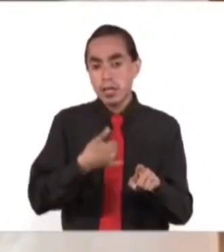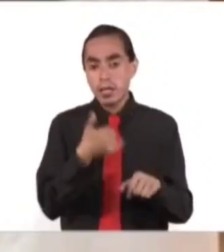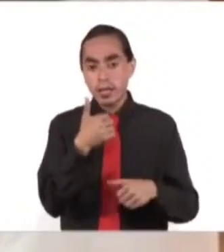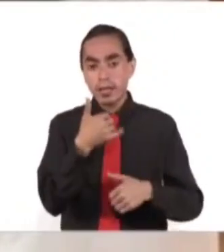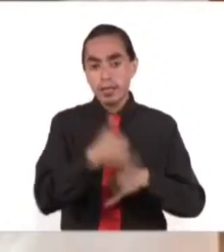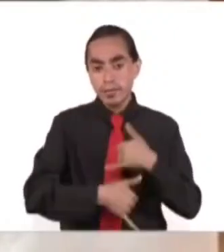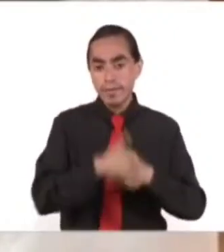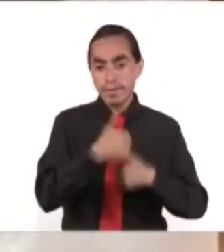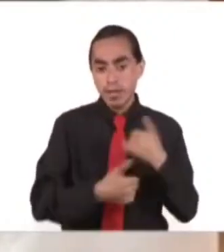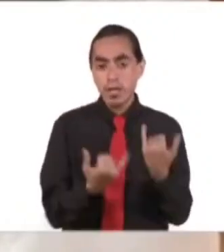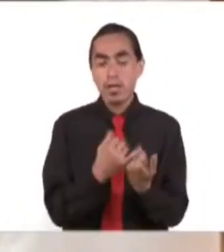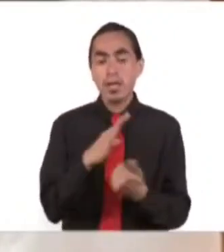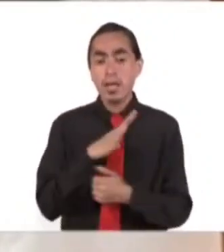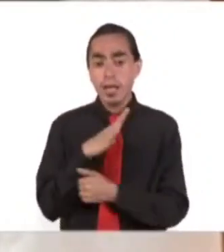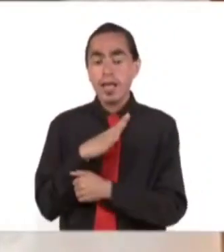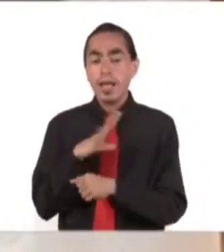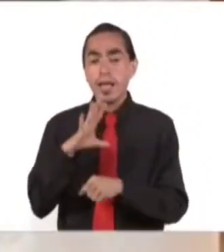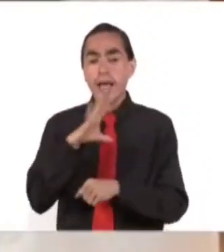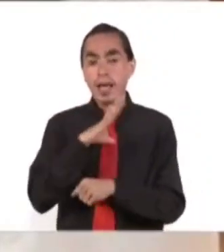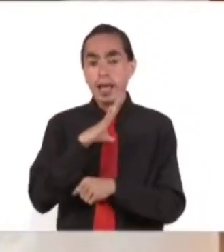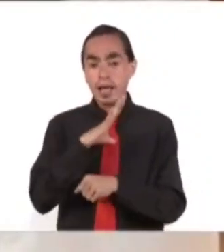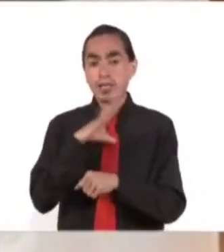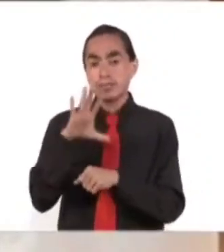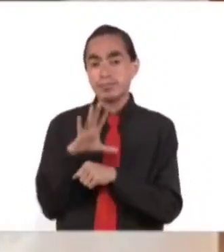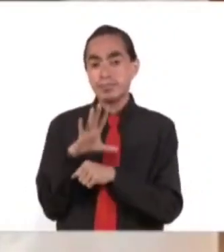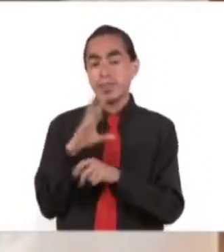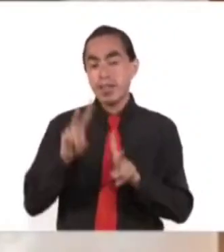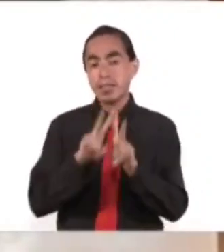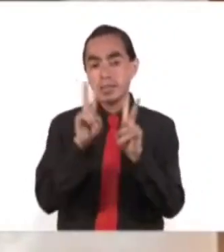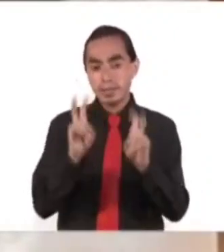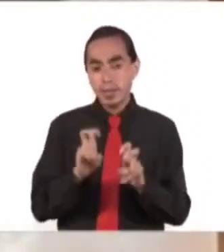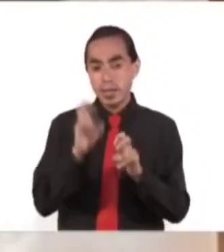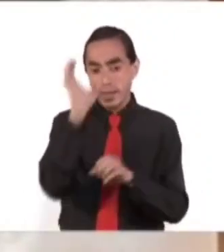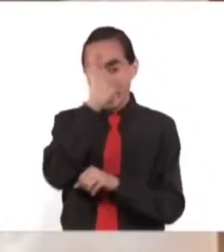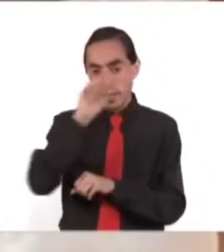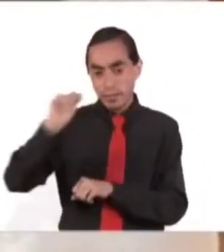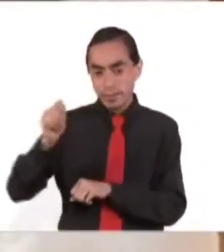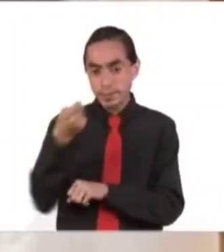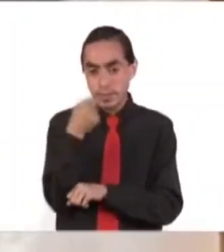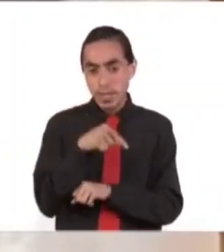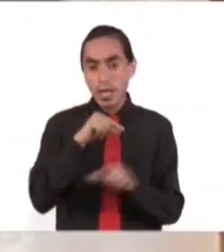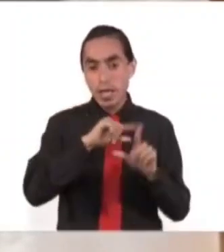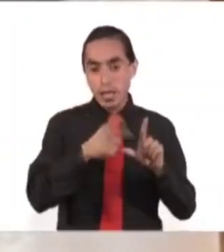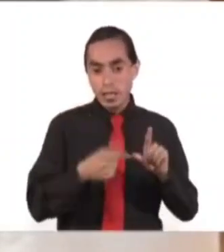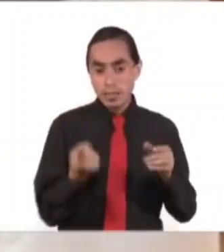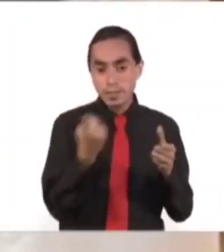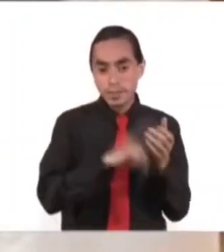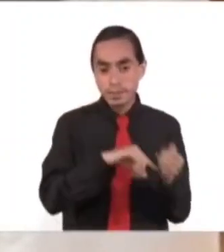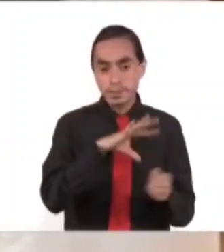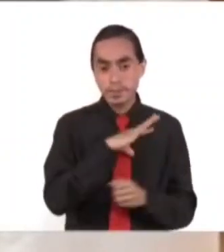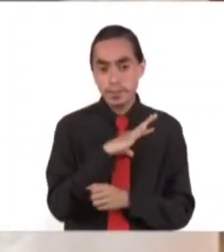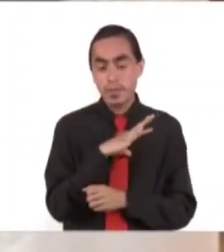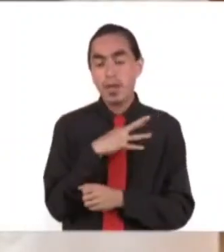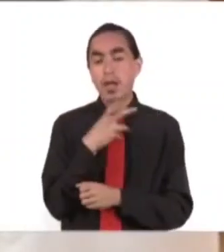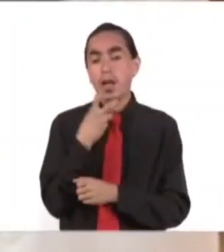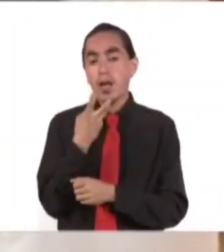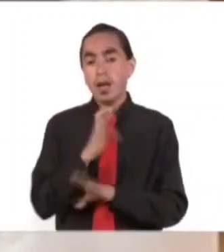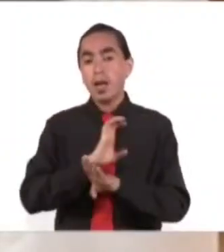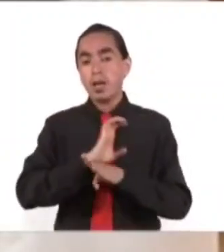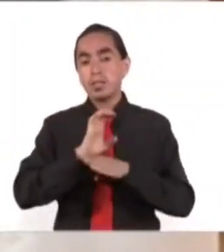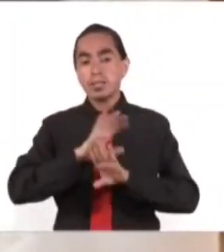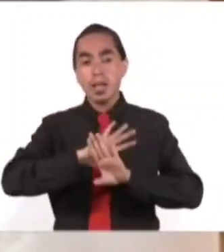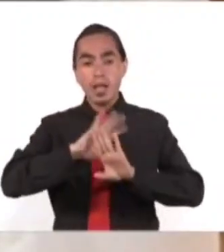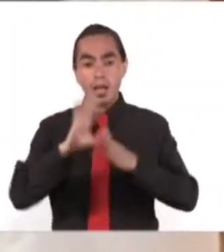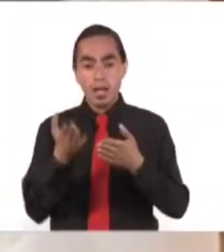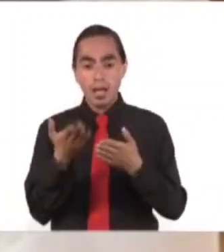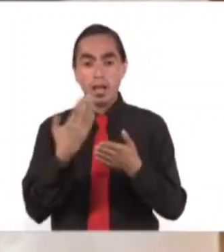la producción científica y tecnológica en el país. Así, los planteamientos y resultados